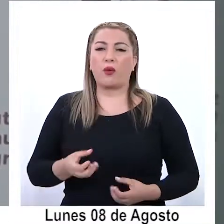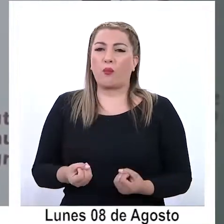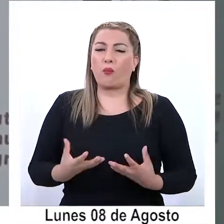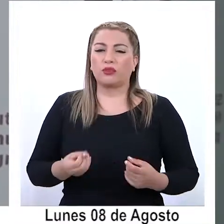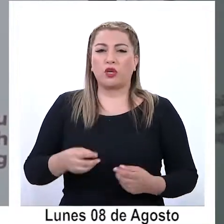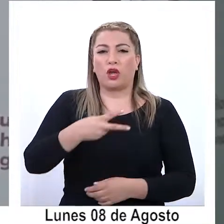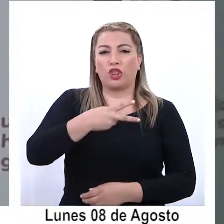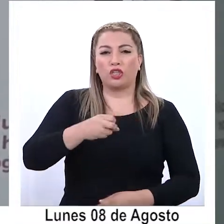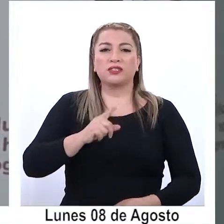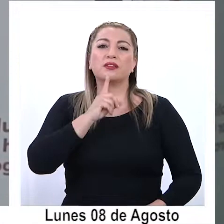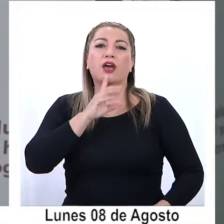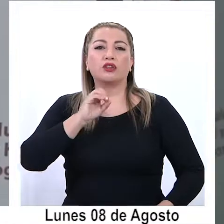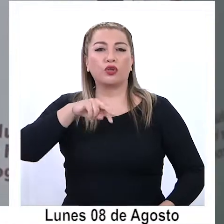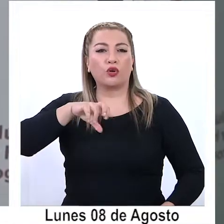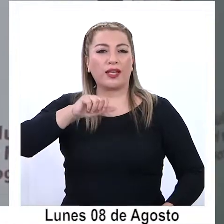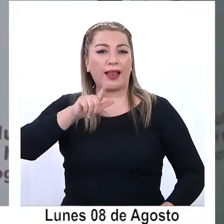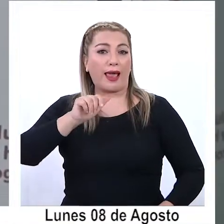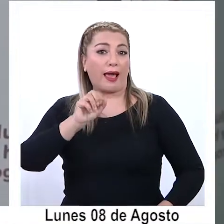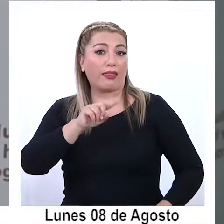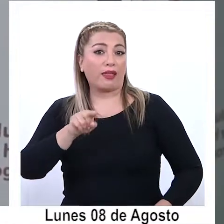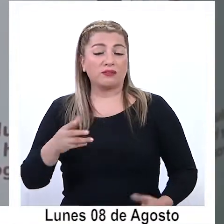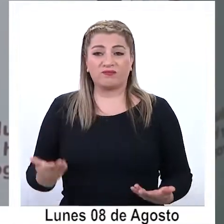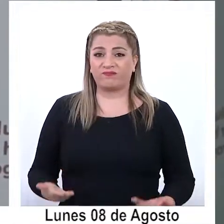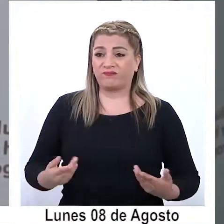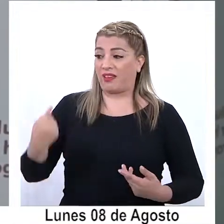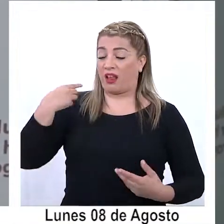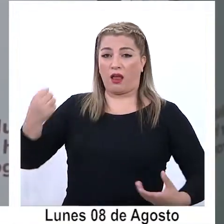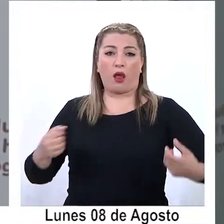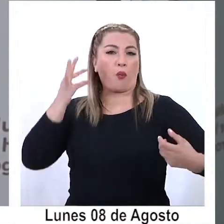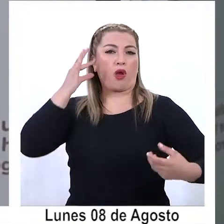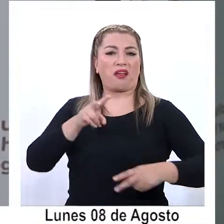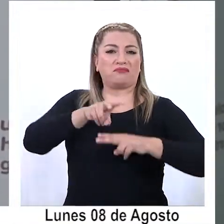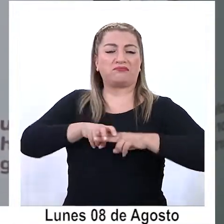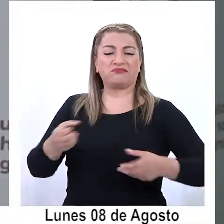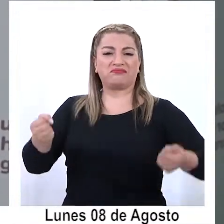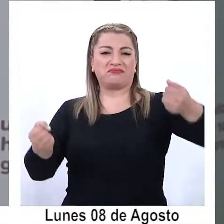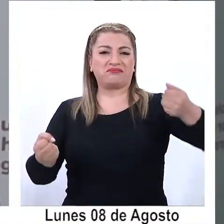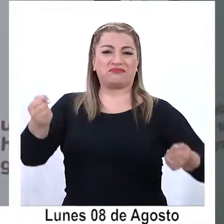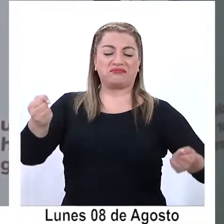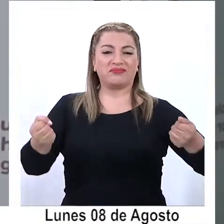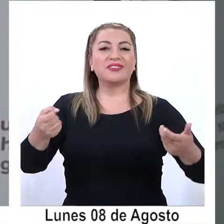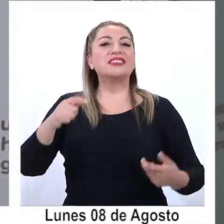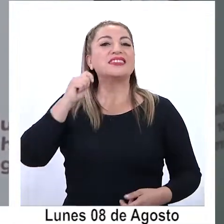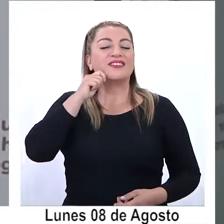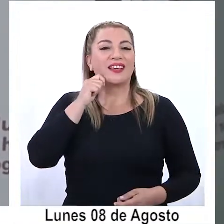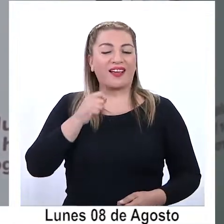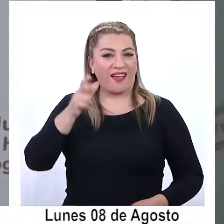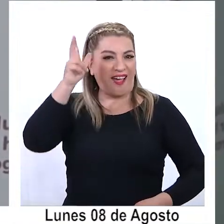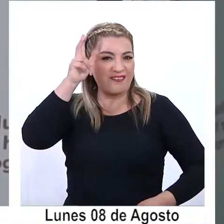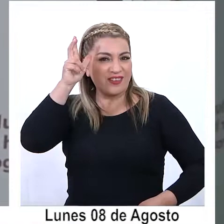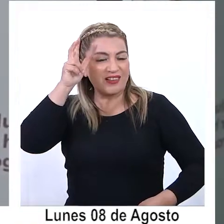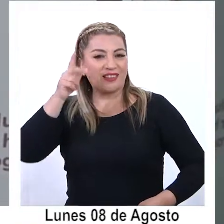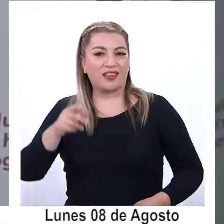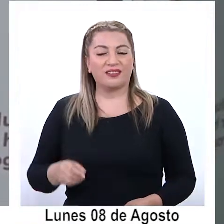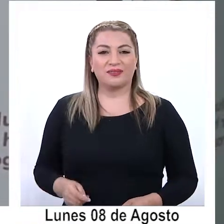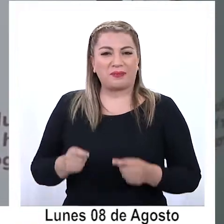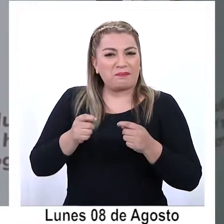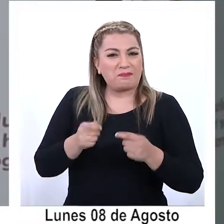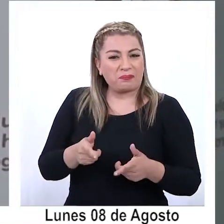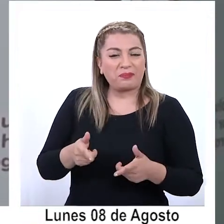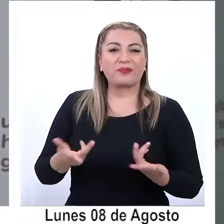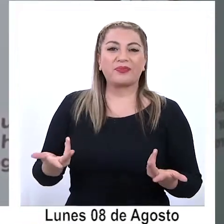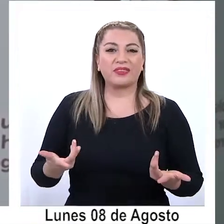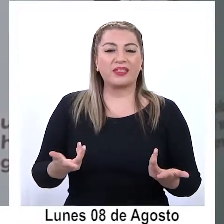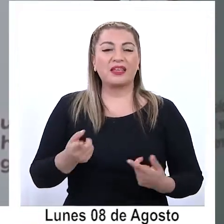total de más de 200 toneladas en algunos casos. Por lo tanto, es tomar las habilidades, los conocimientos, los talentos